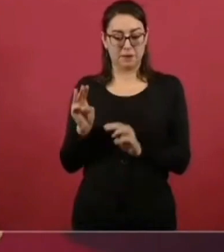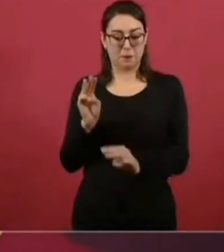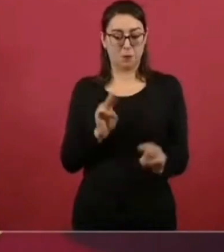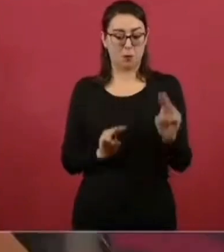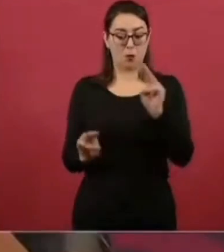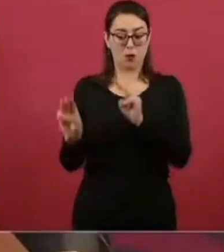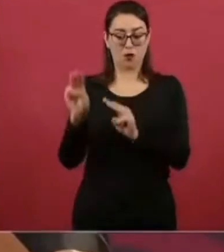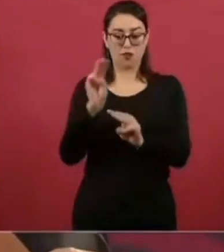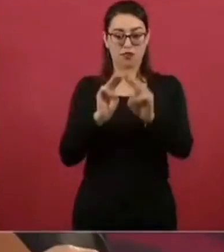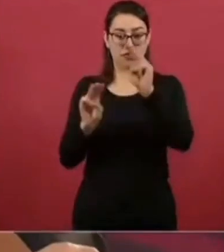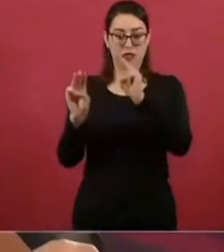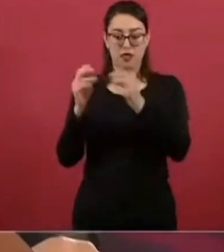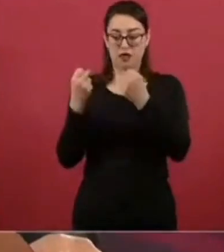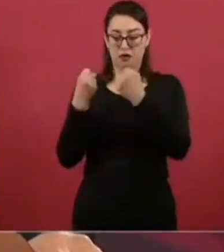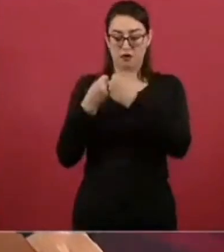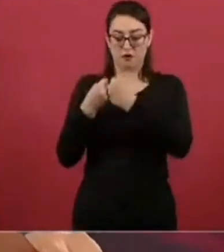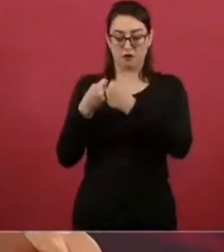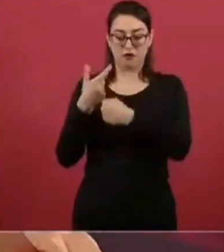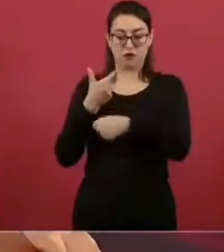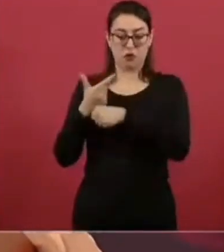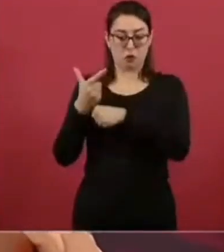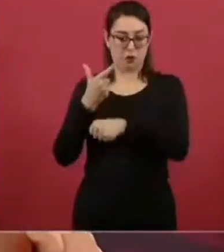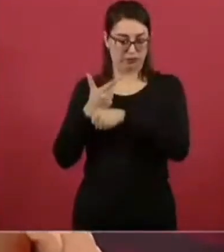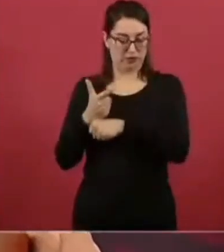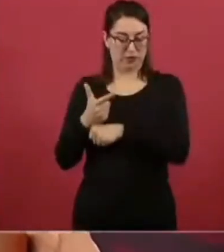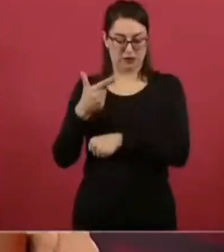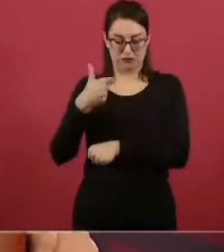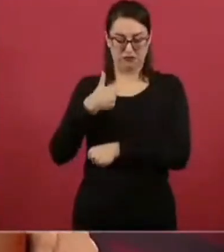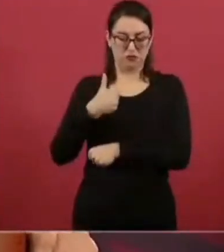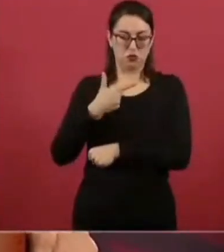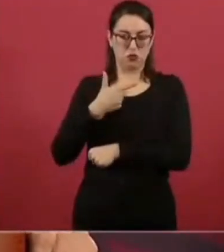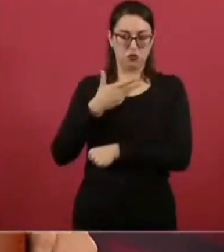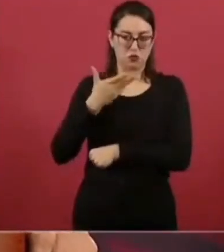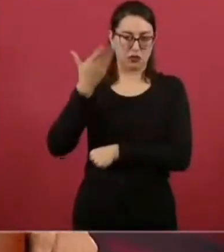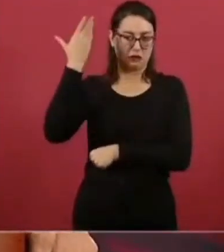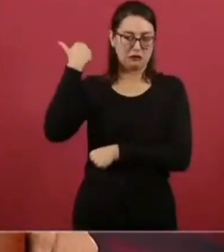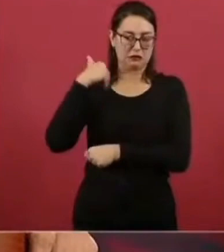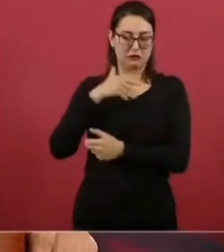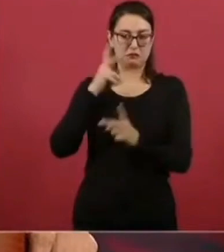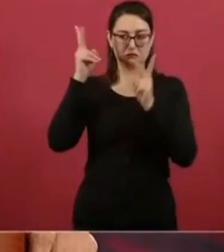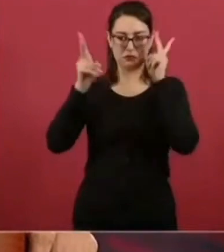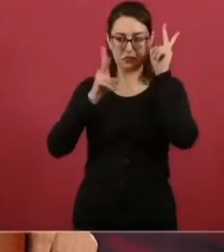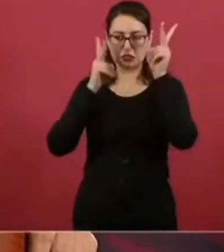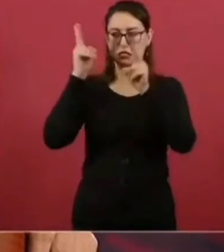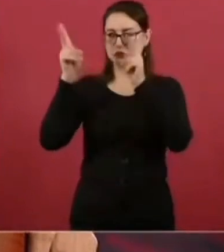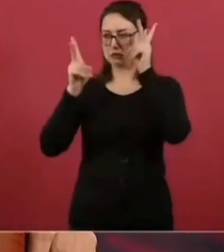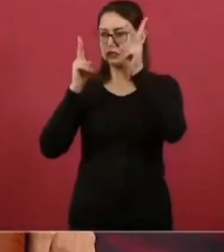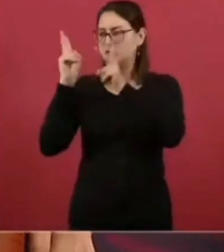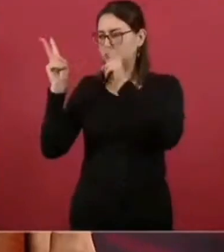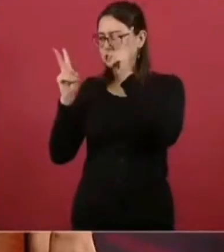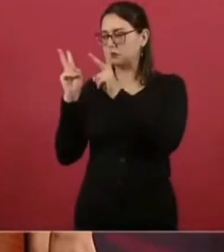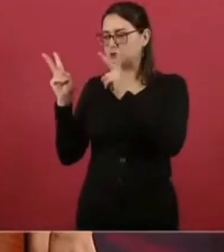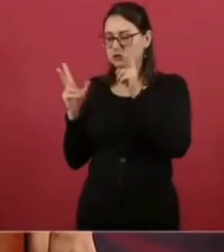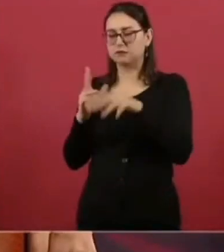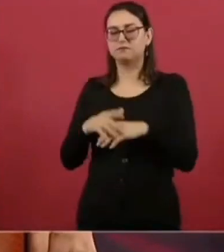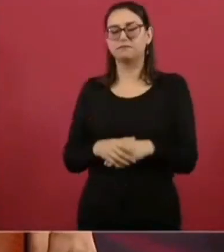Y hay mucha pobreza en los altos de Chiapas, pero en la sierra de Chiapas hay más.